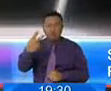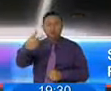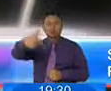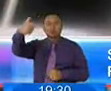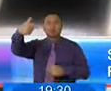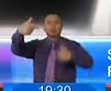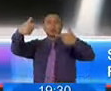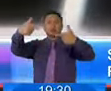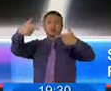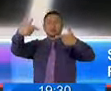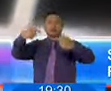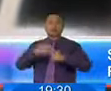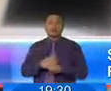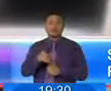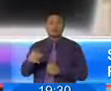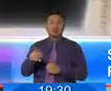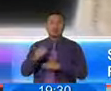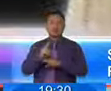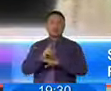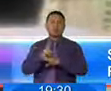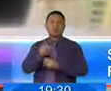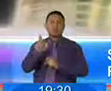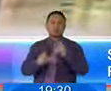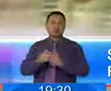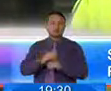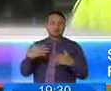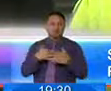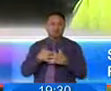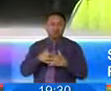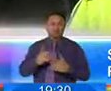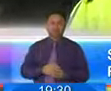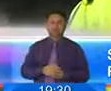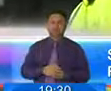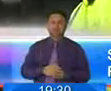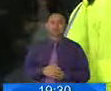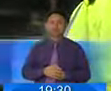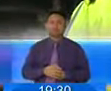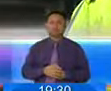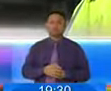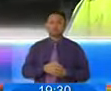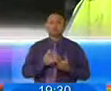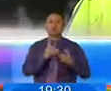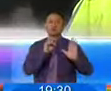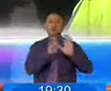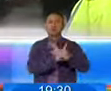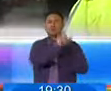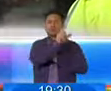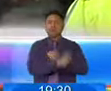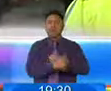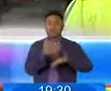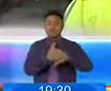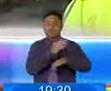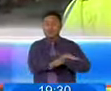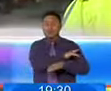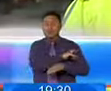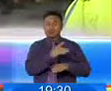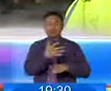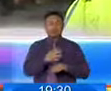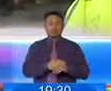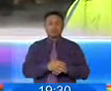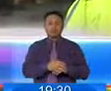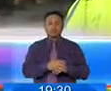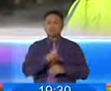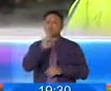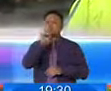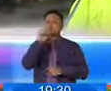revólveres, con los que presuntamente intimidaban a los transeúntes. Las denuncias eran de personas que habían sido víctimas más o menos en horario